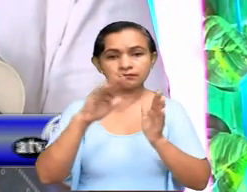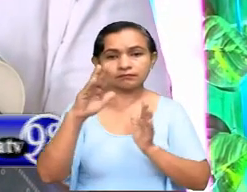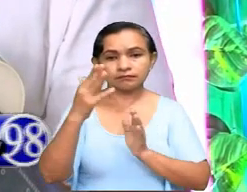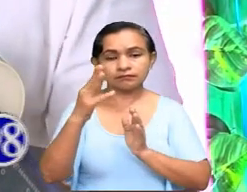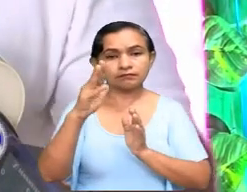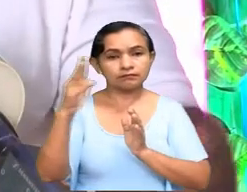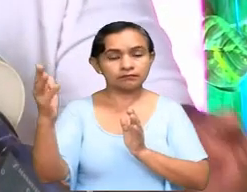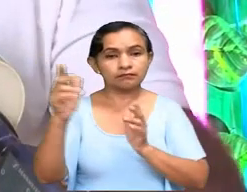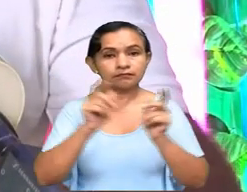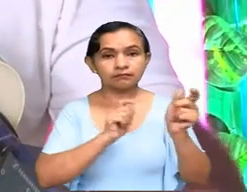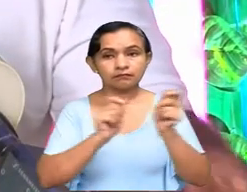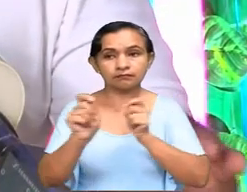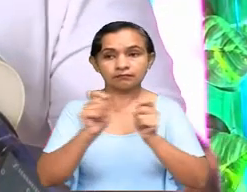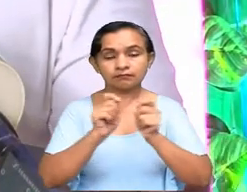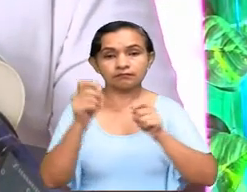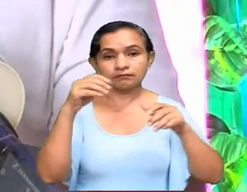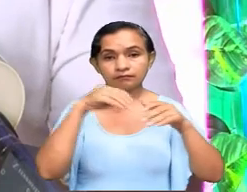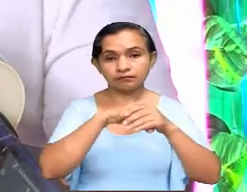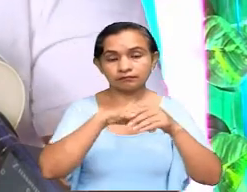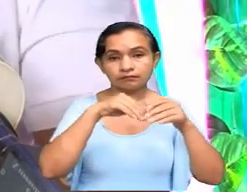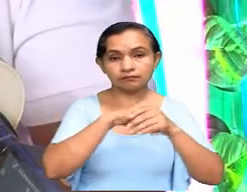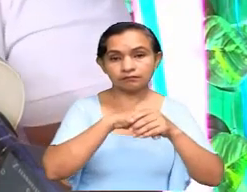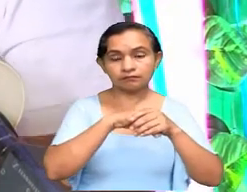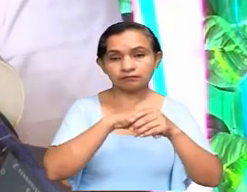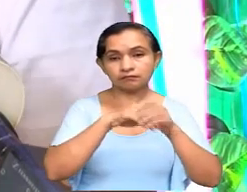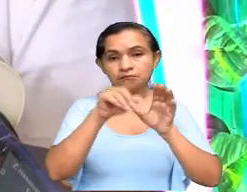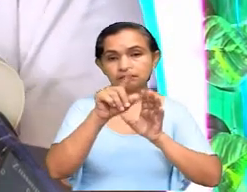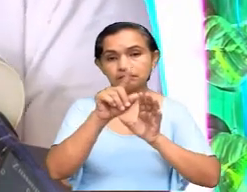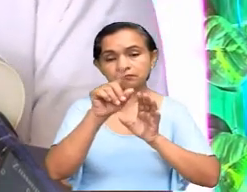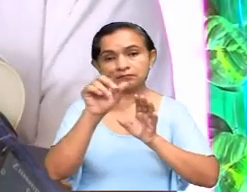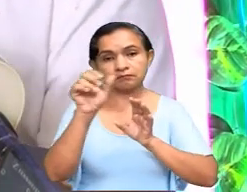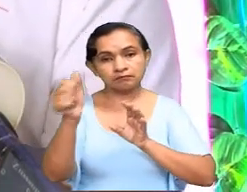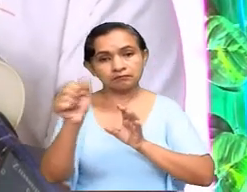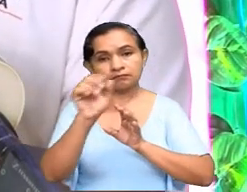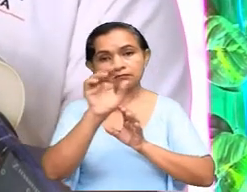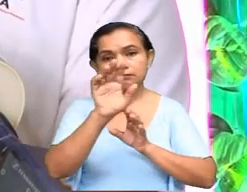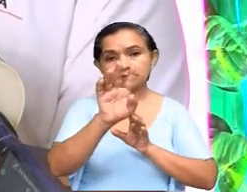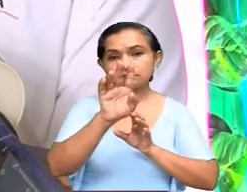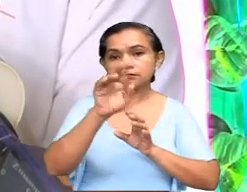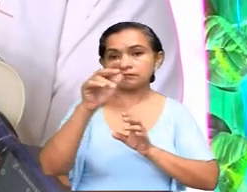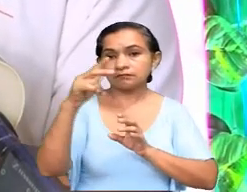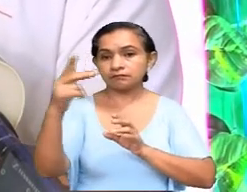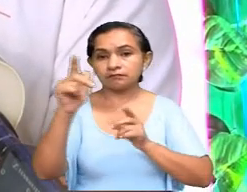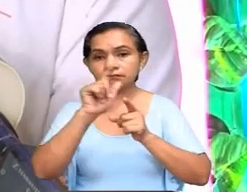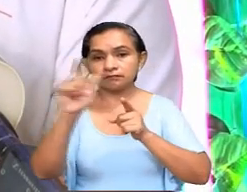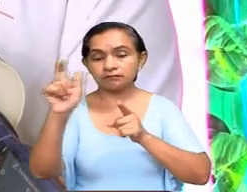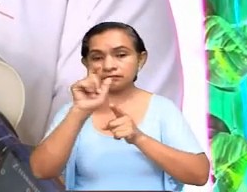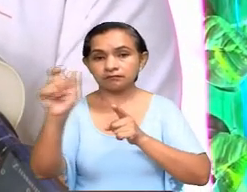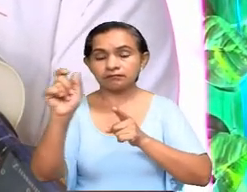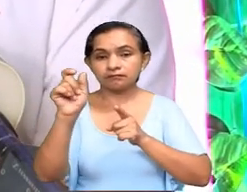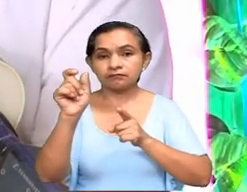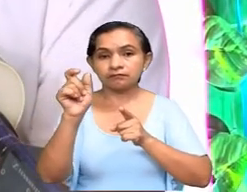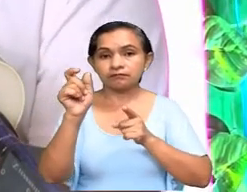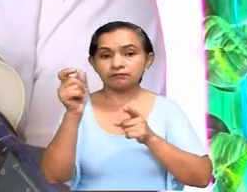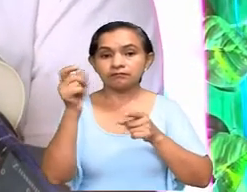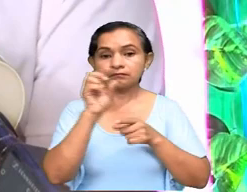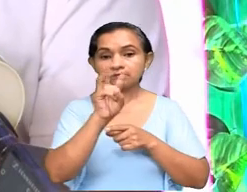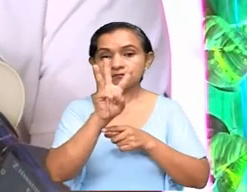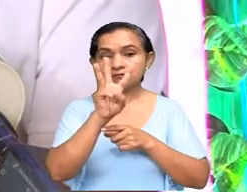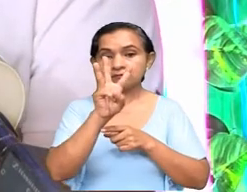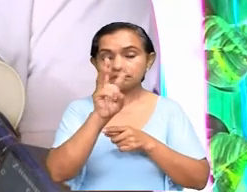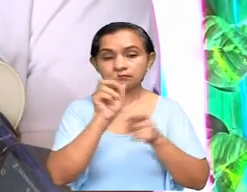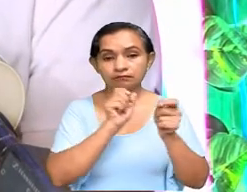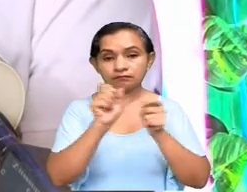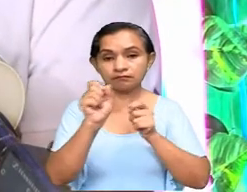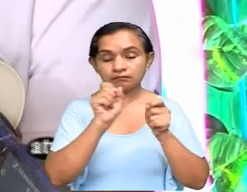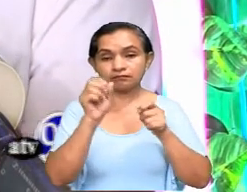$5,999 que usted lo ahorra en términos de 16 a 48 meses y con una pequeña reserva de $30, que